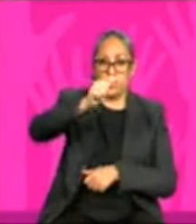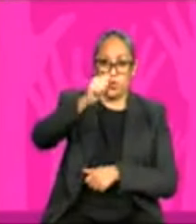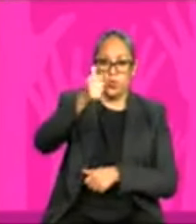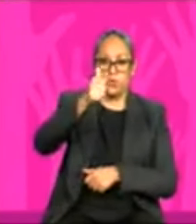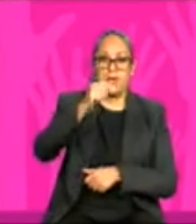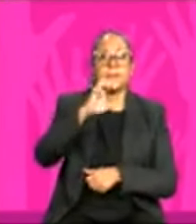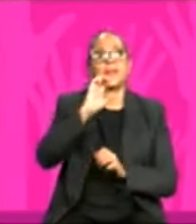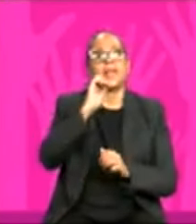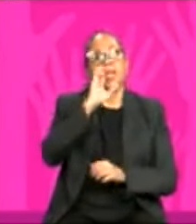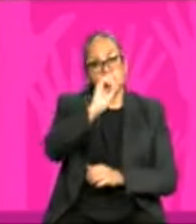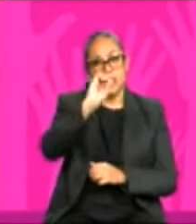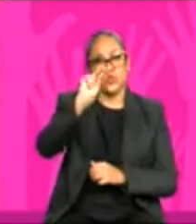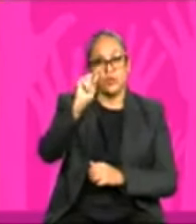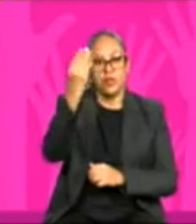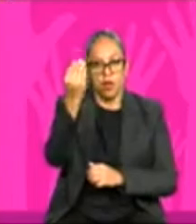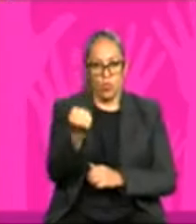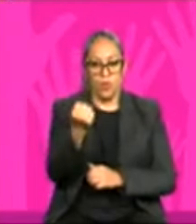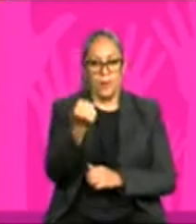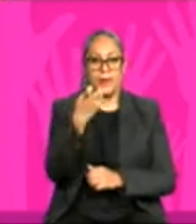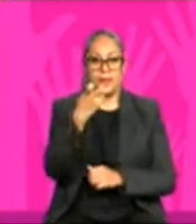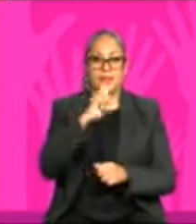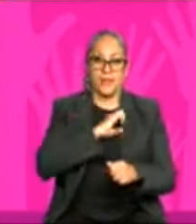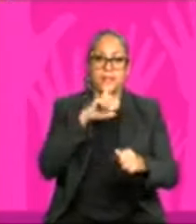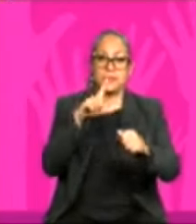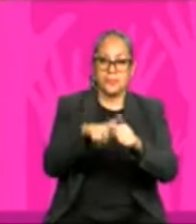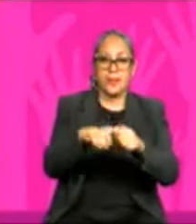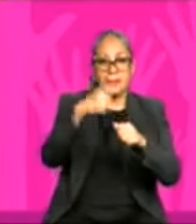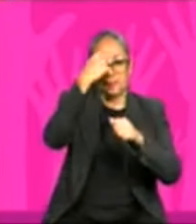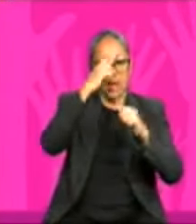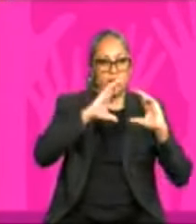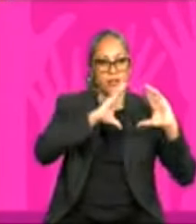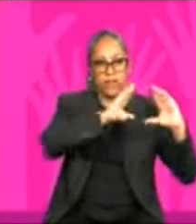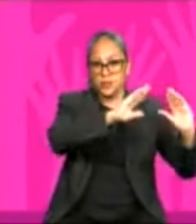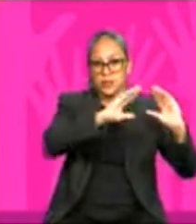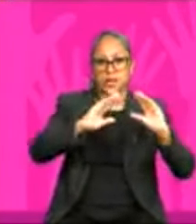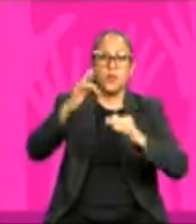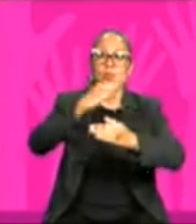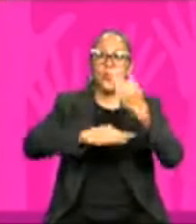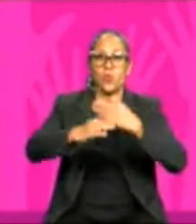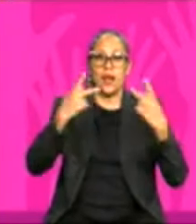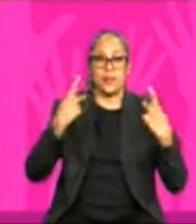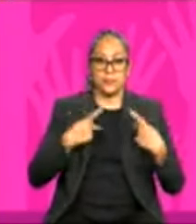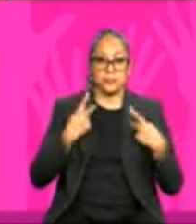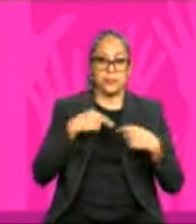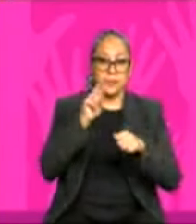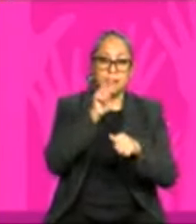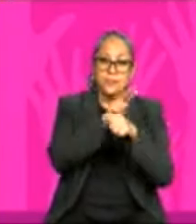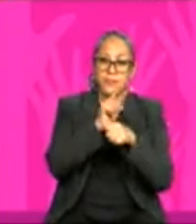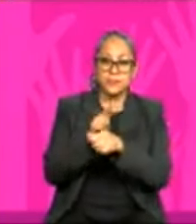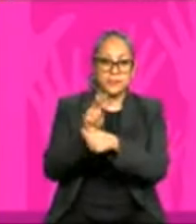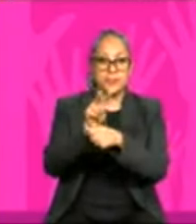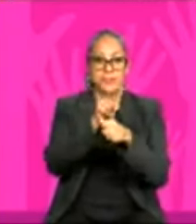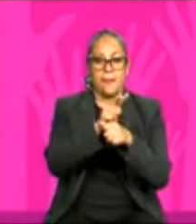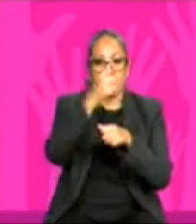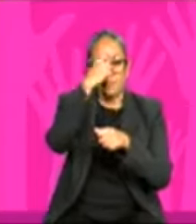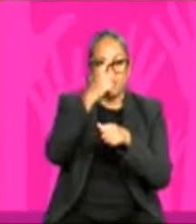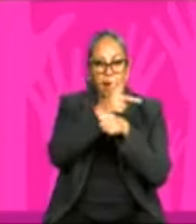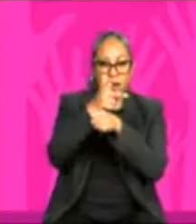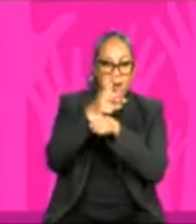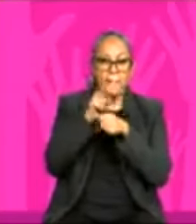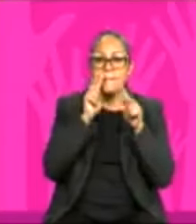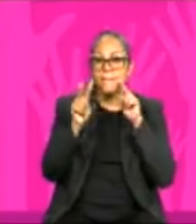911 y 089, especializado y capacitando a los operadores y monitoristas de videovigilancia